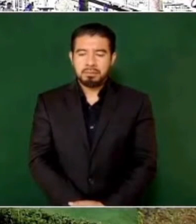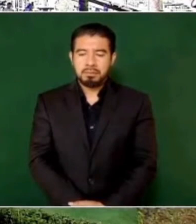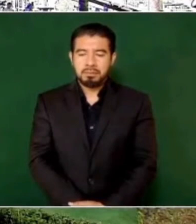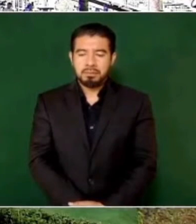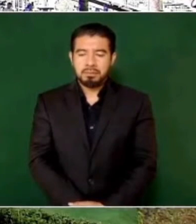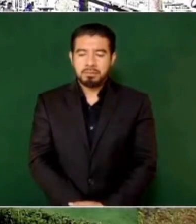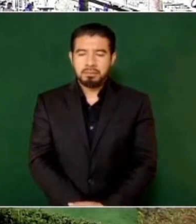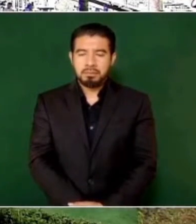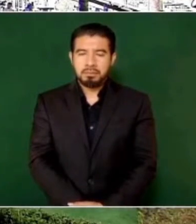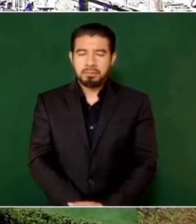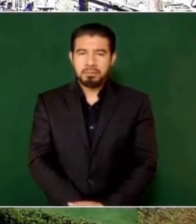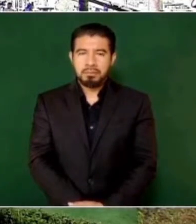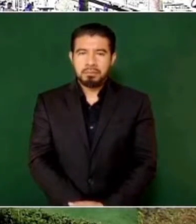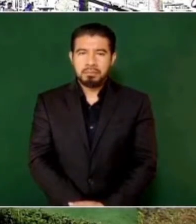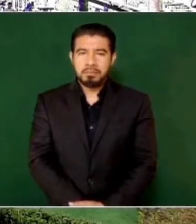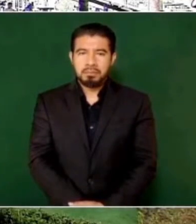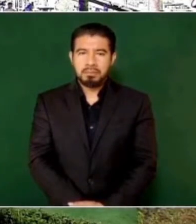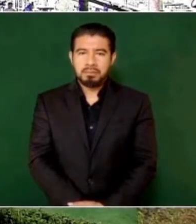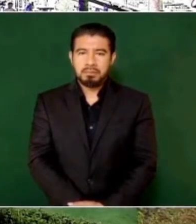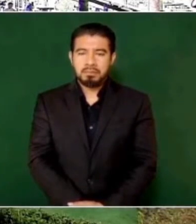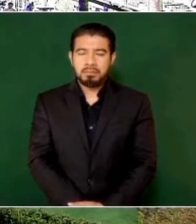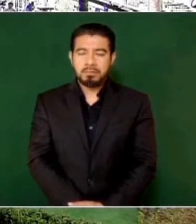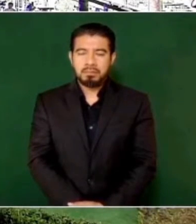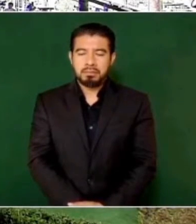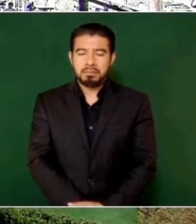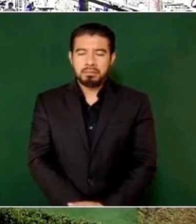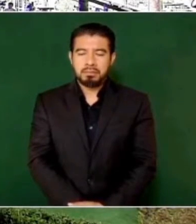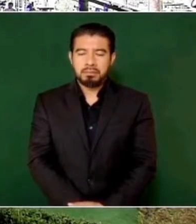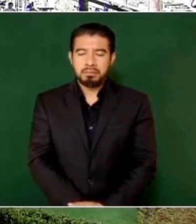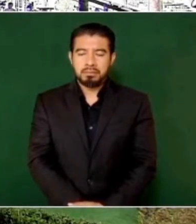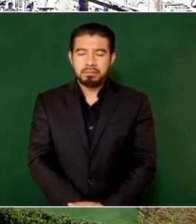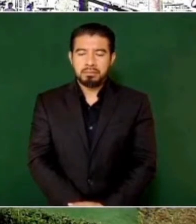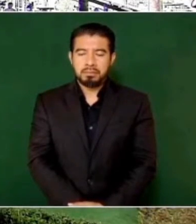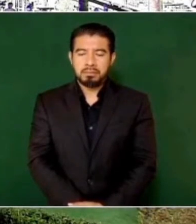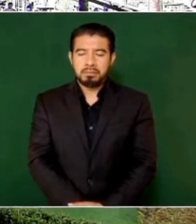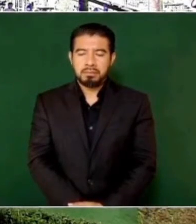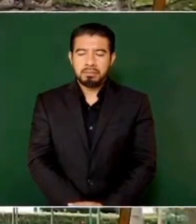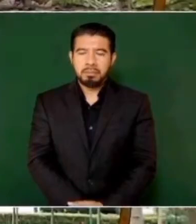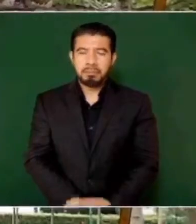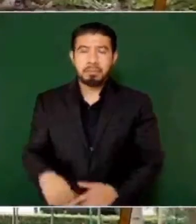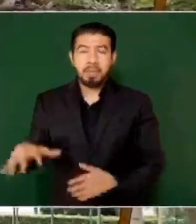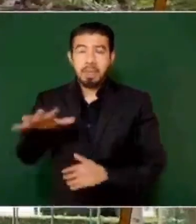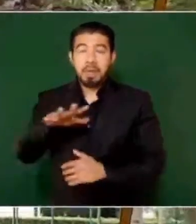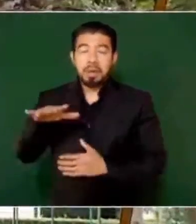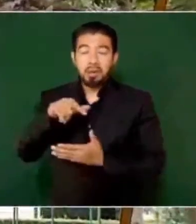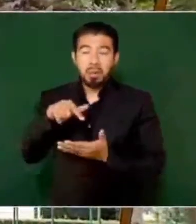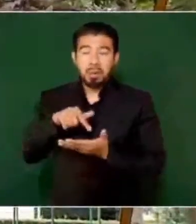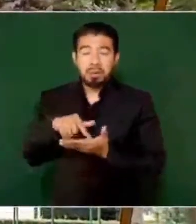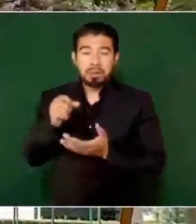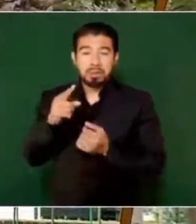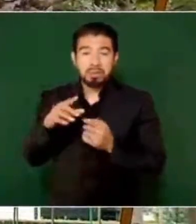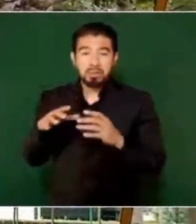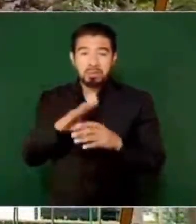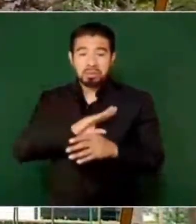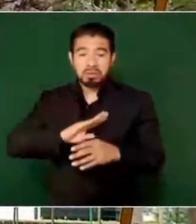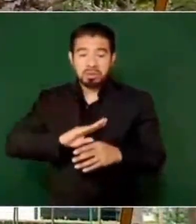que usted se vaya, estoy hablando Paraíso, Culhuacán, Comalcalco,